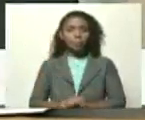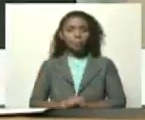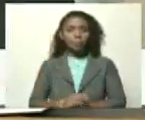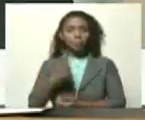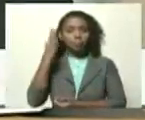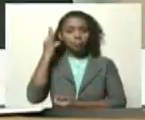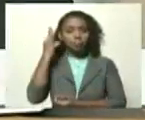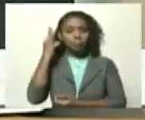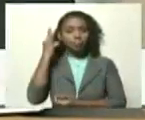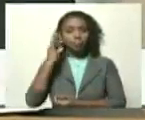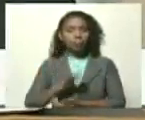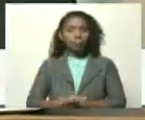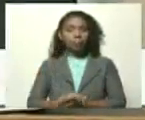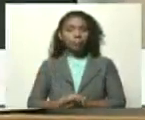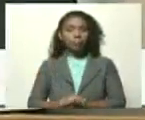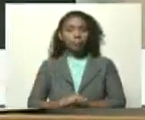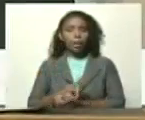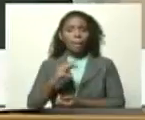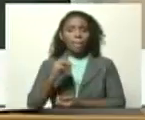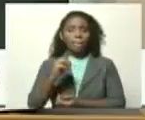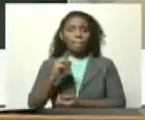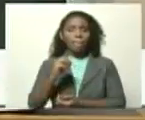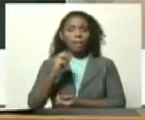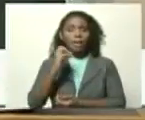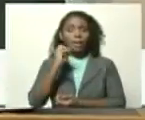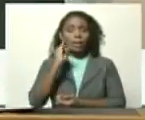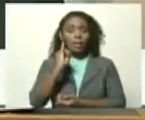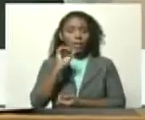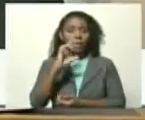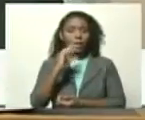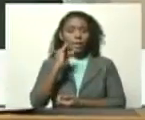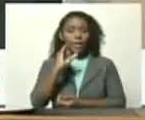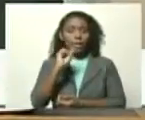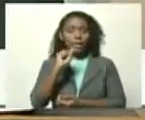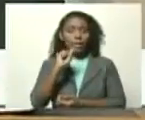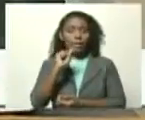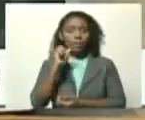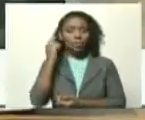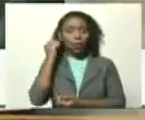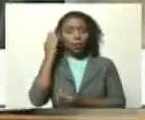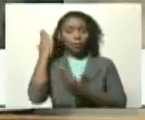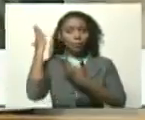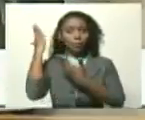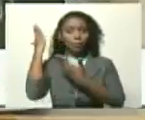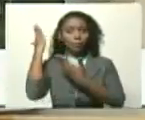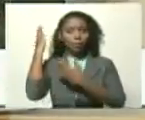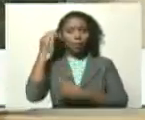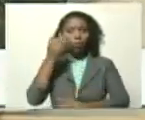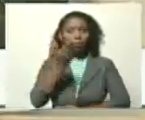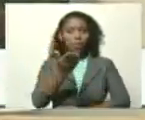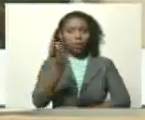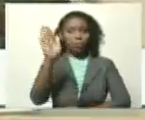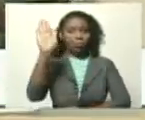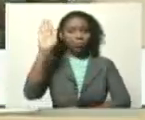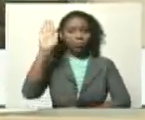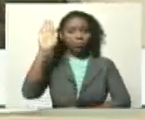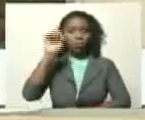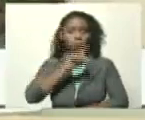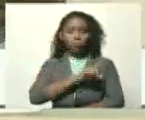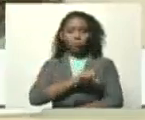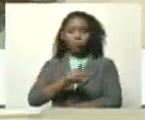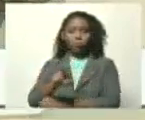Ciudadana María Iris Varela Rangel, ¿jura usted